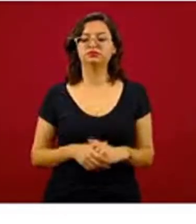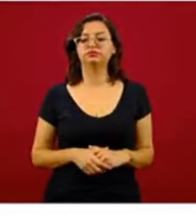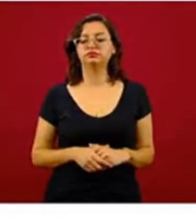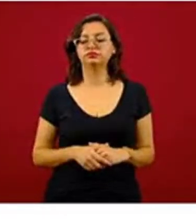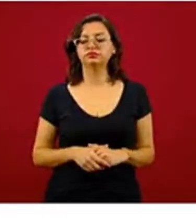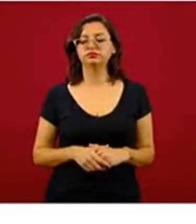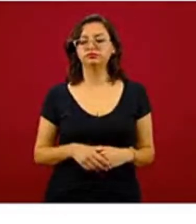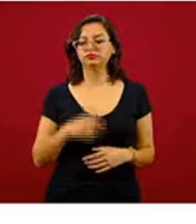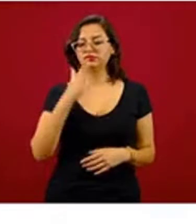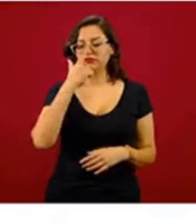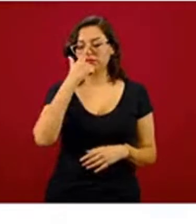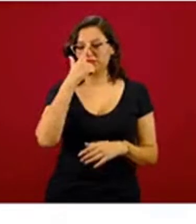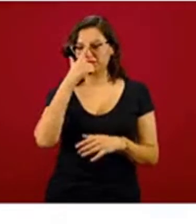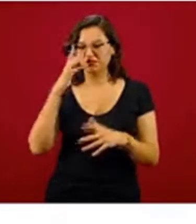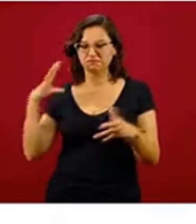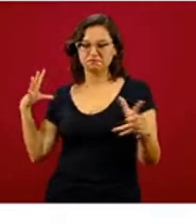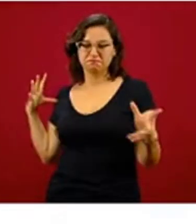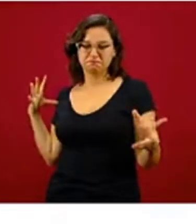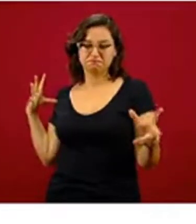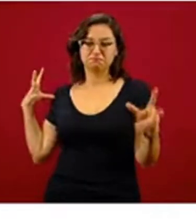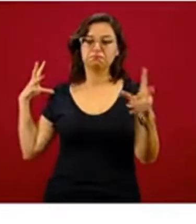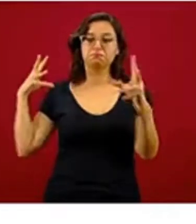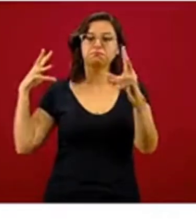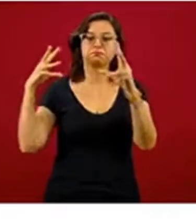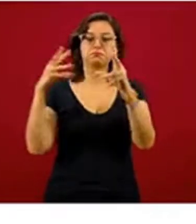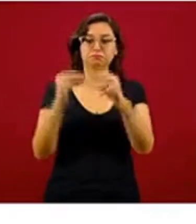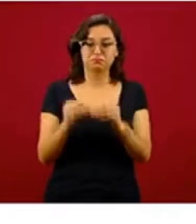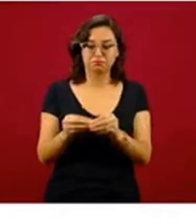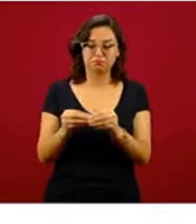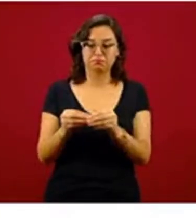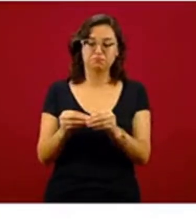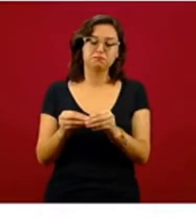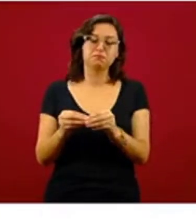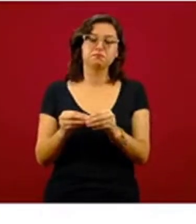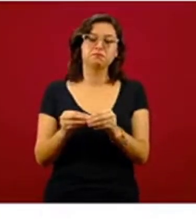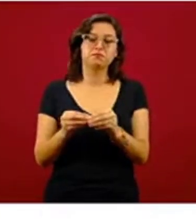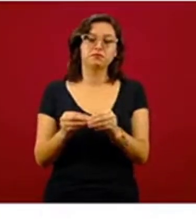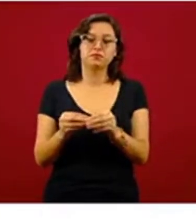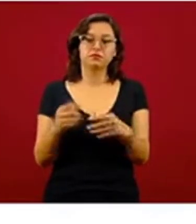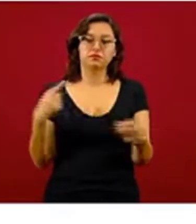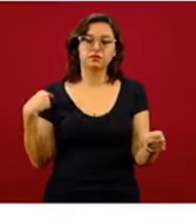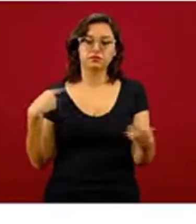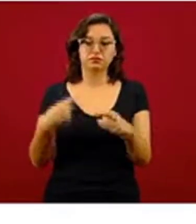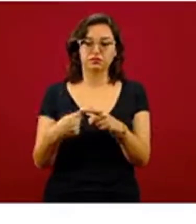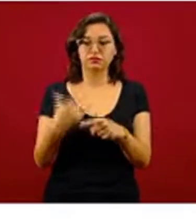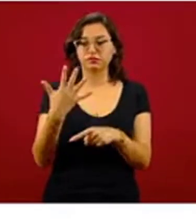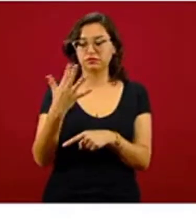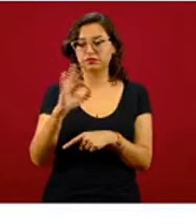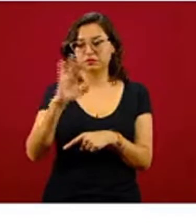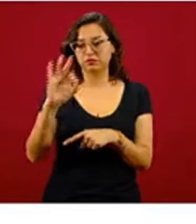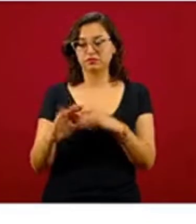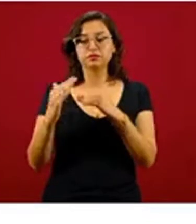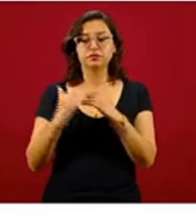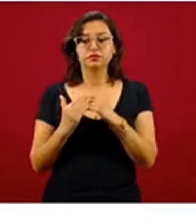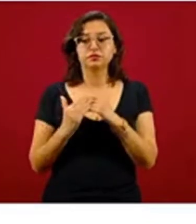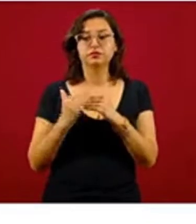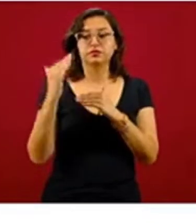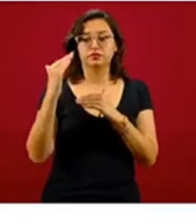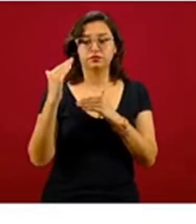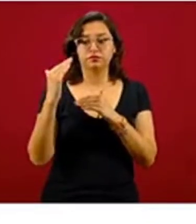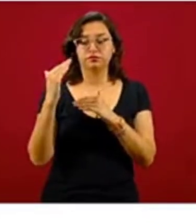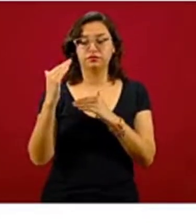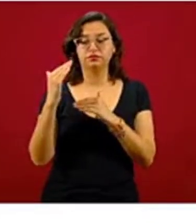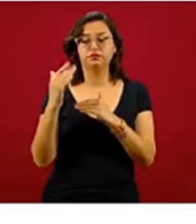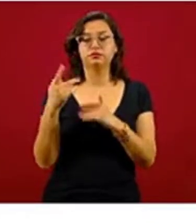confirmados acumulados. El incremento para el día de hoy, es decir, en las últimas 24 horas, fue de un 5%, pero dado que